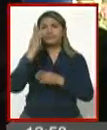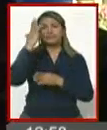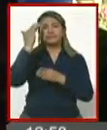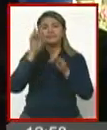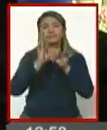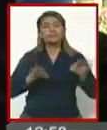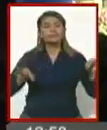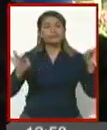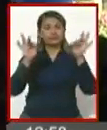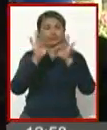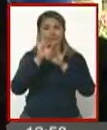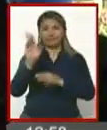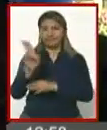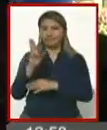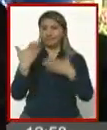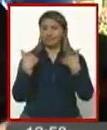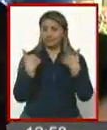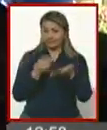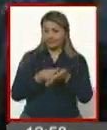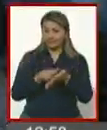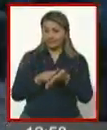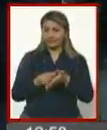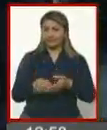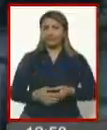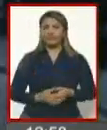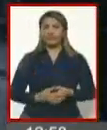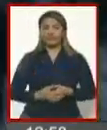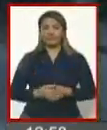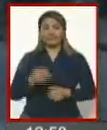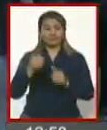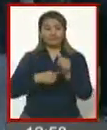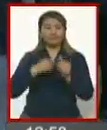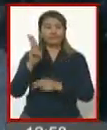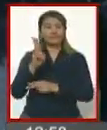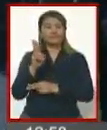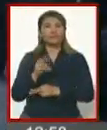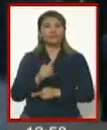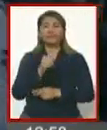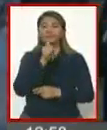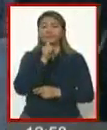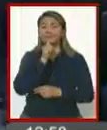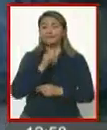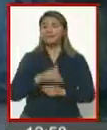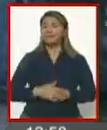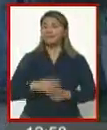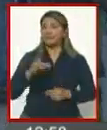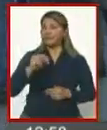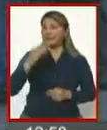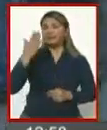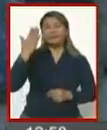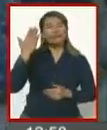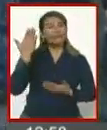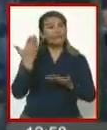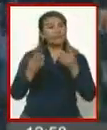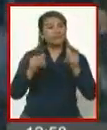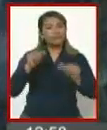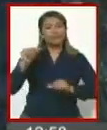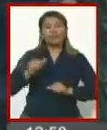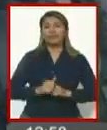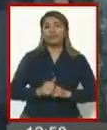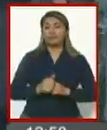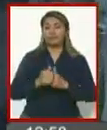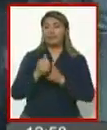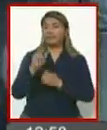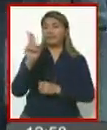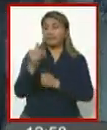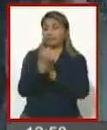es importante que una universidad tenga recursos por esto. Bien, cada universidad tiene sus particularidades, indudablemente. En el caso de la Gabriel René